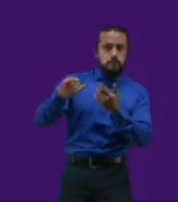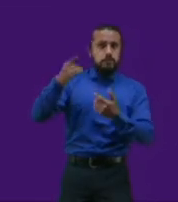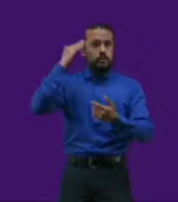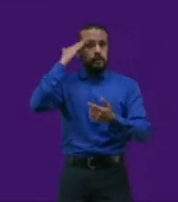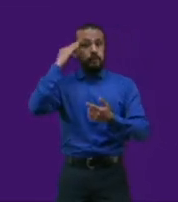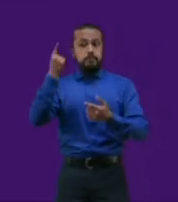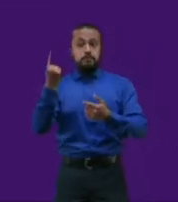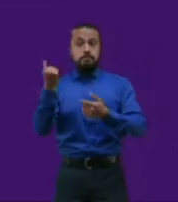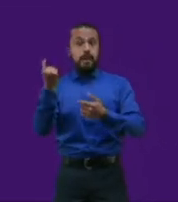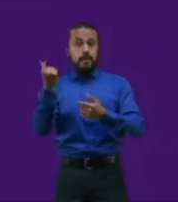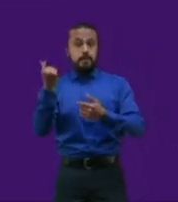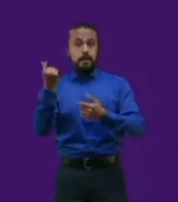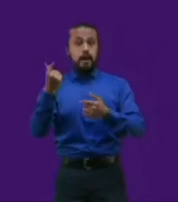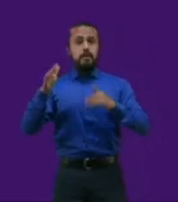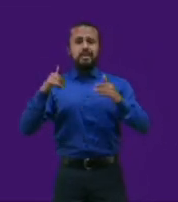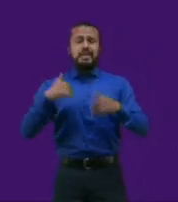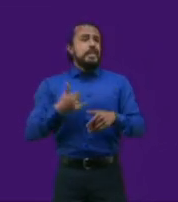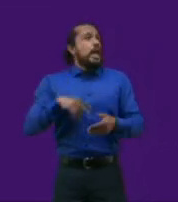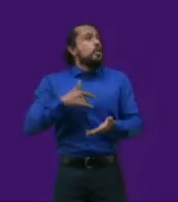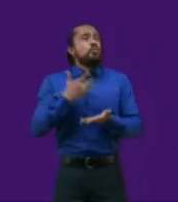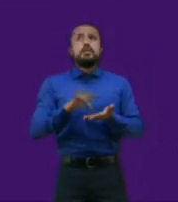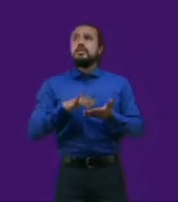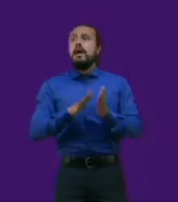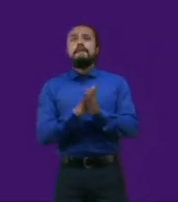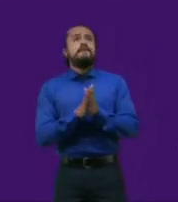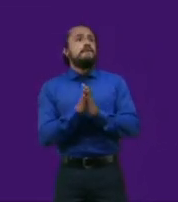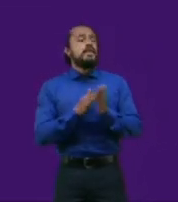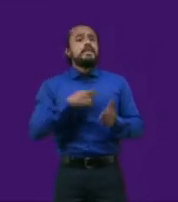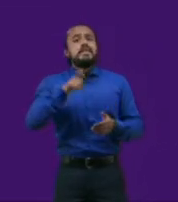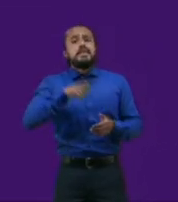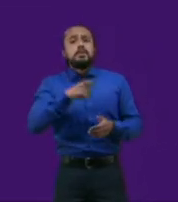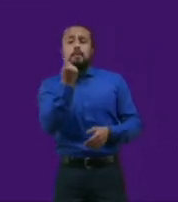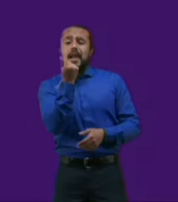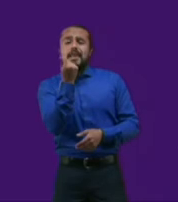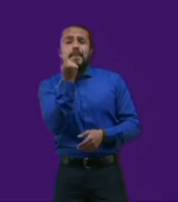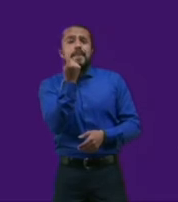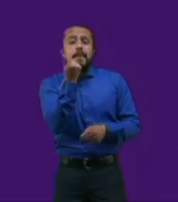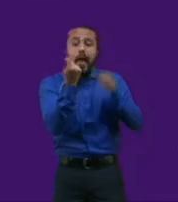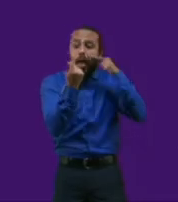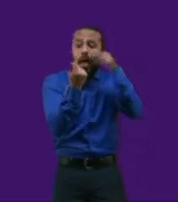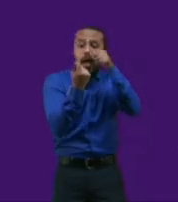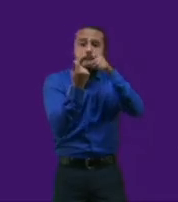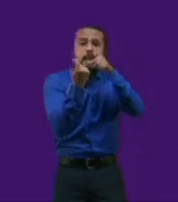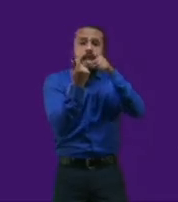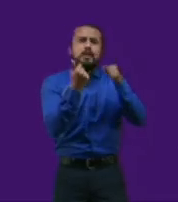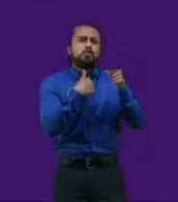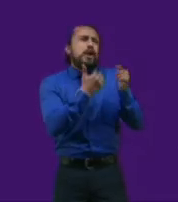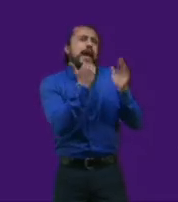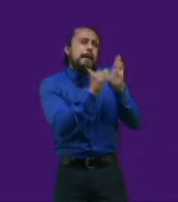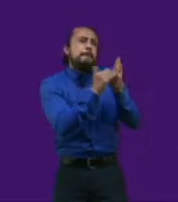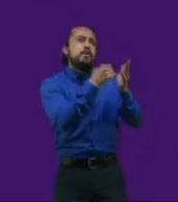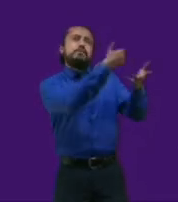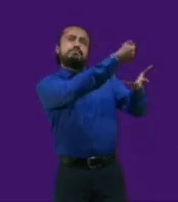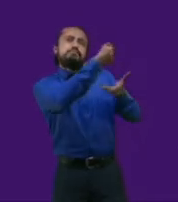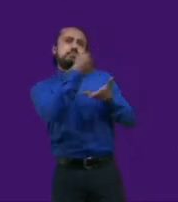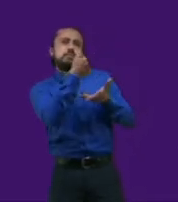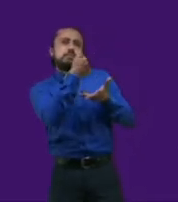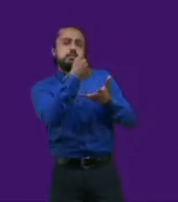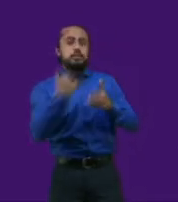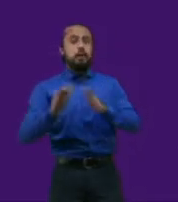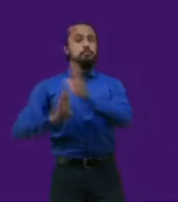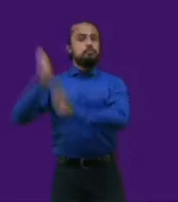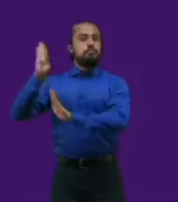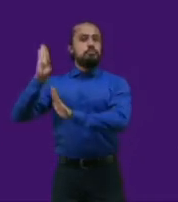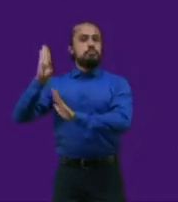sea, digamos que uno dice, no, es que con $1 billón voy a lograr levantar esto. No, ¿me entiendes? O